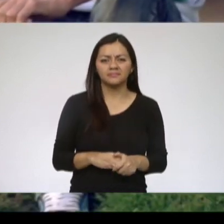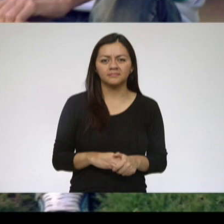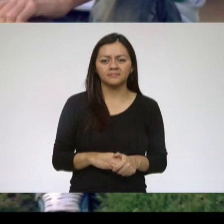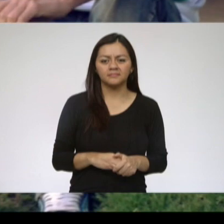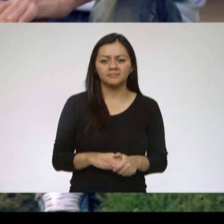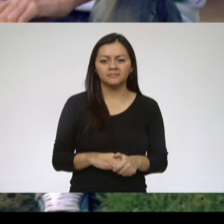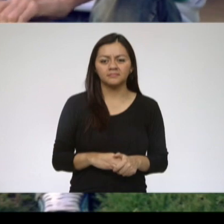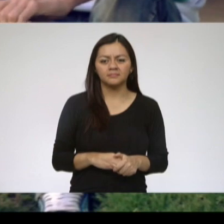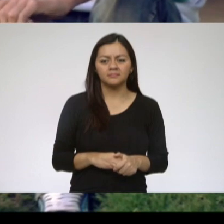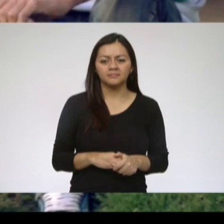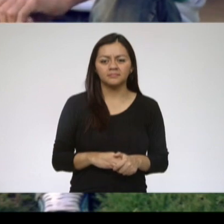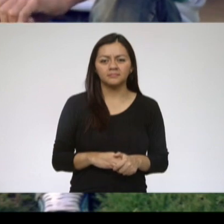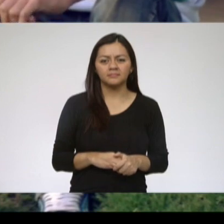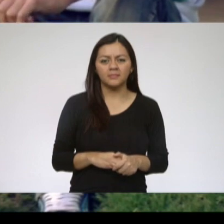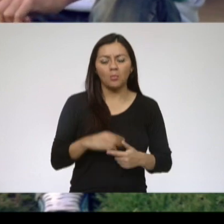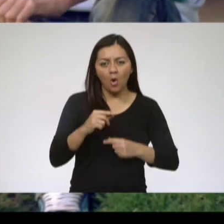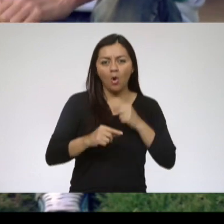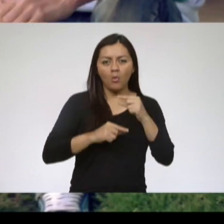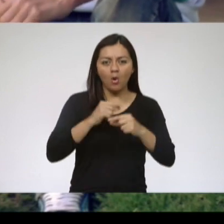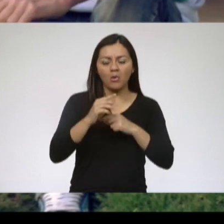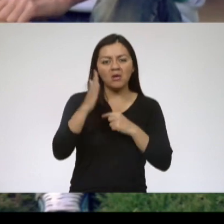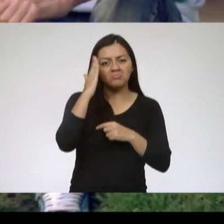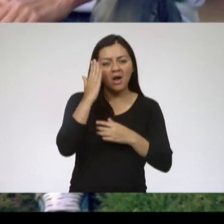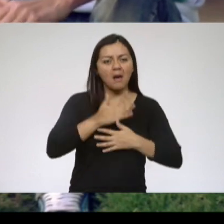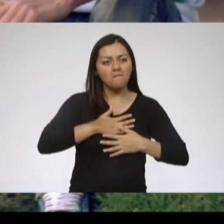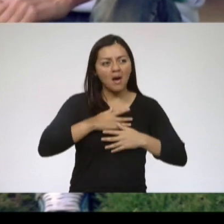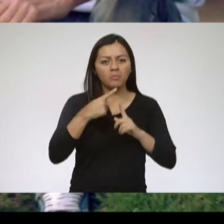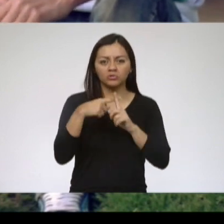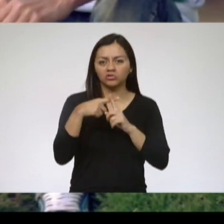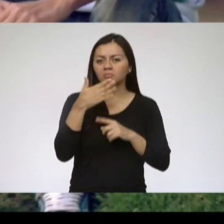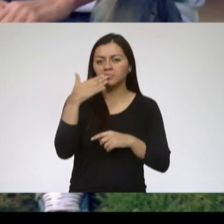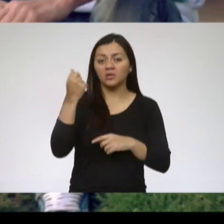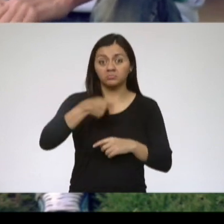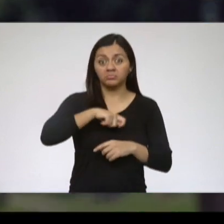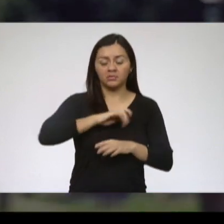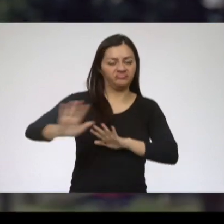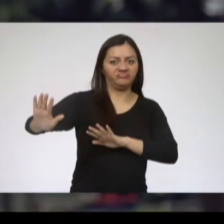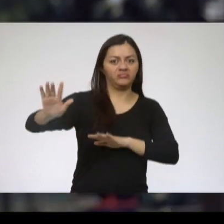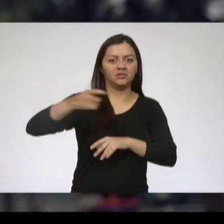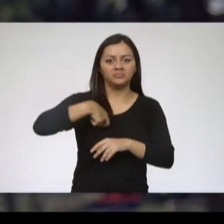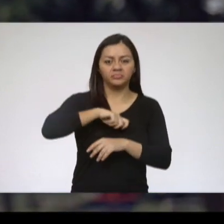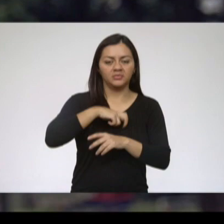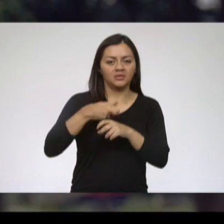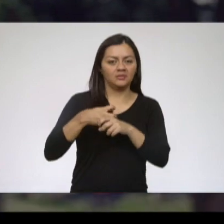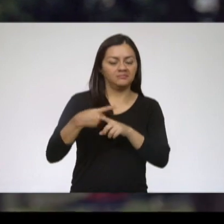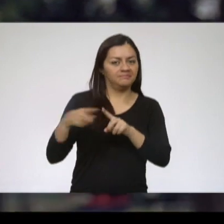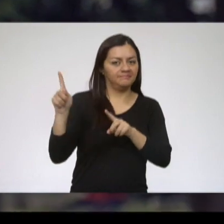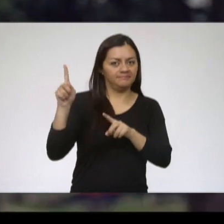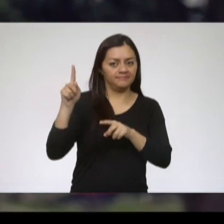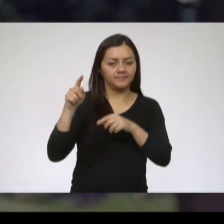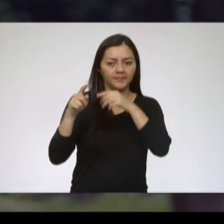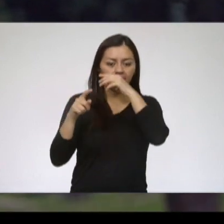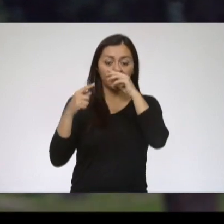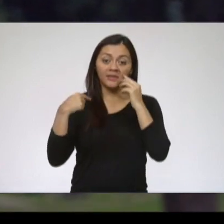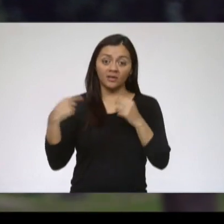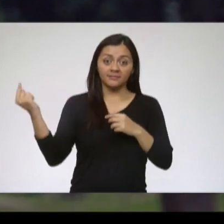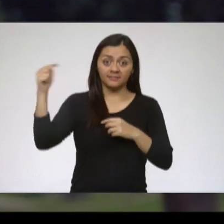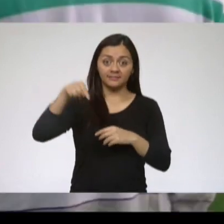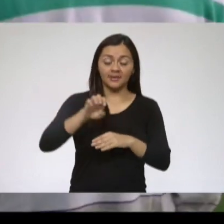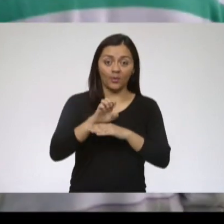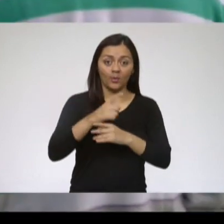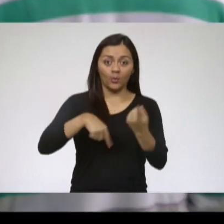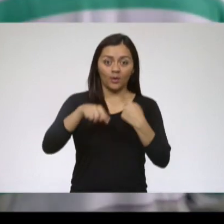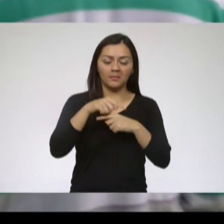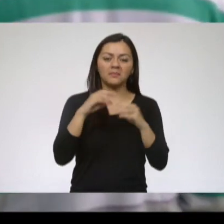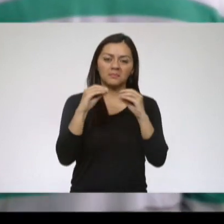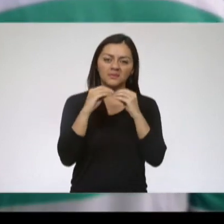y veo que aquí la gente es muy amable y eso, no es como allí. Bueno, ahora yo que he venido aquí a Ecuador, sí